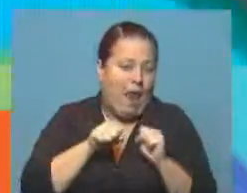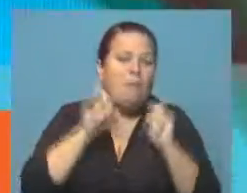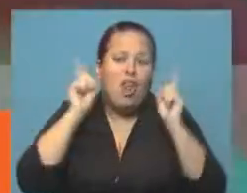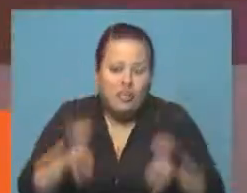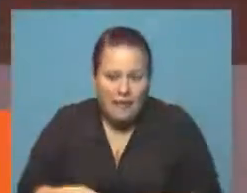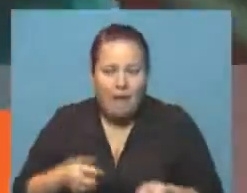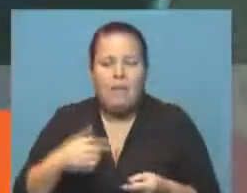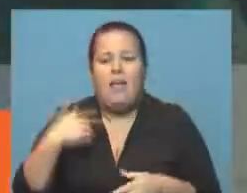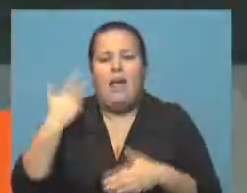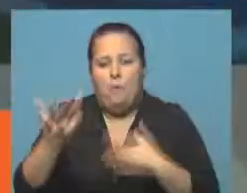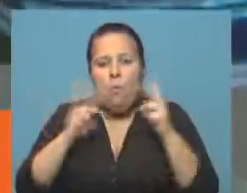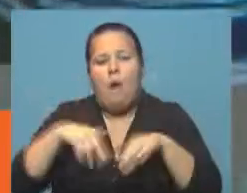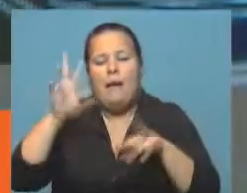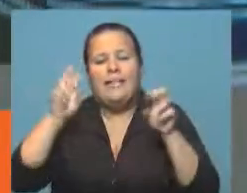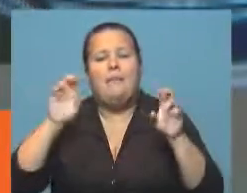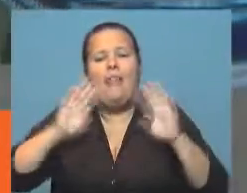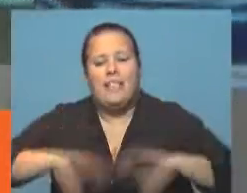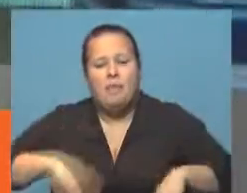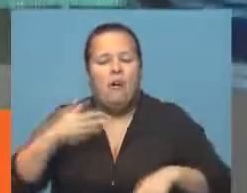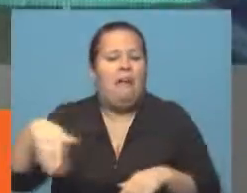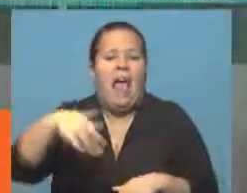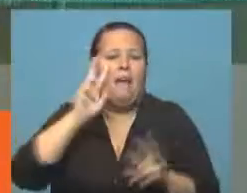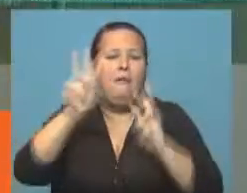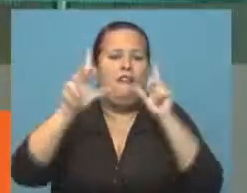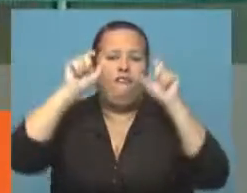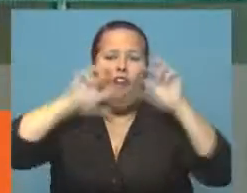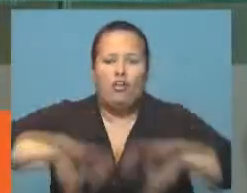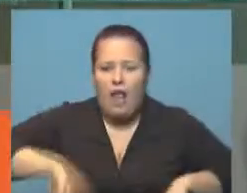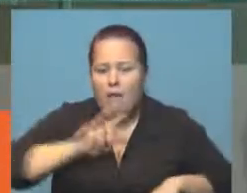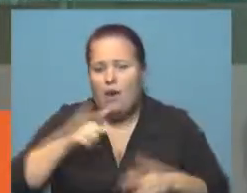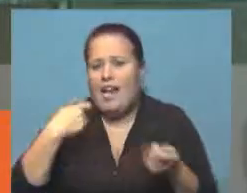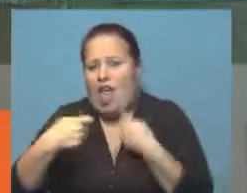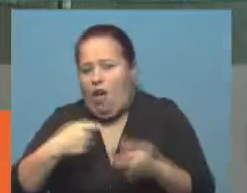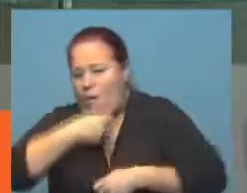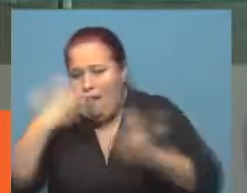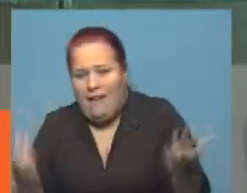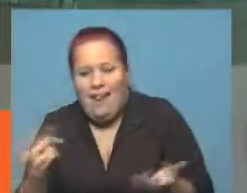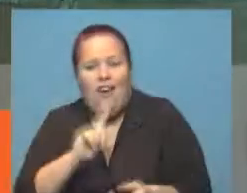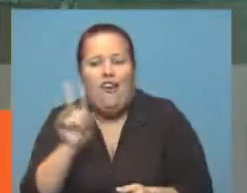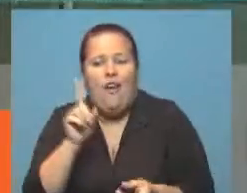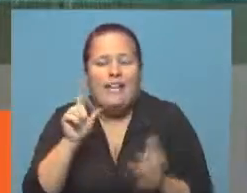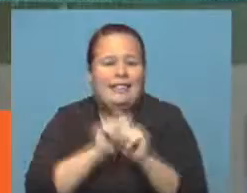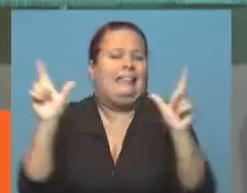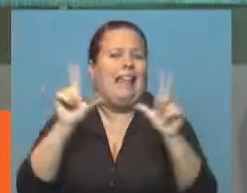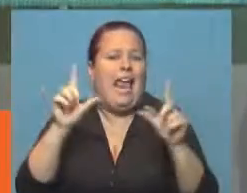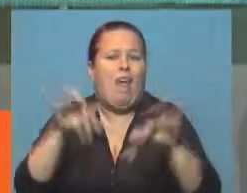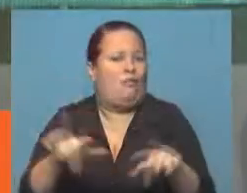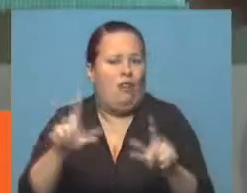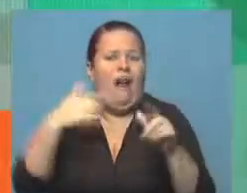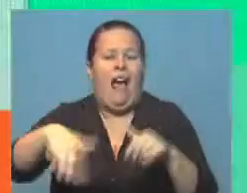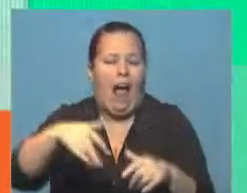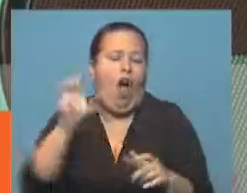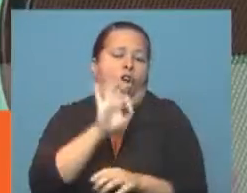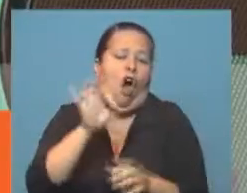están mucho más erotizados. Exacto. Porque van por la calle y ven las fotos en los kioscos. Ni siquiera hace falta prender la tele ni la computadora. O